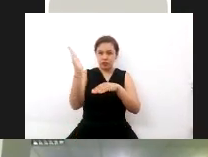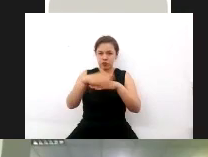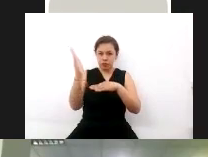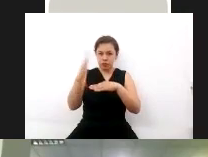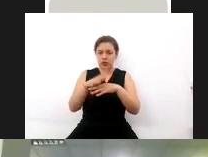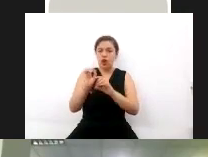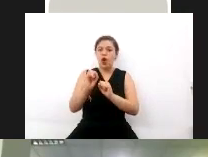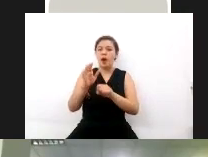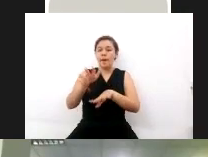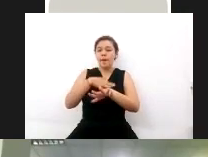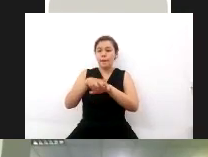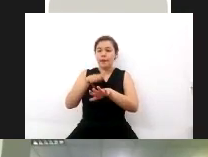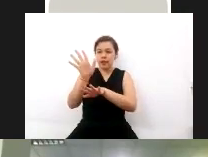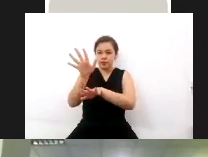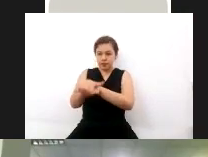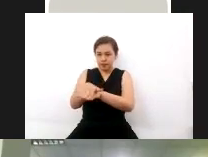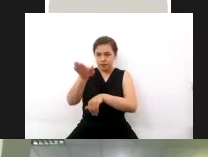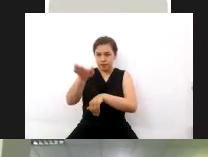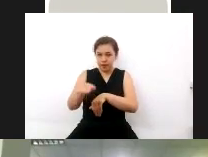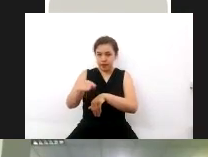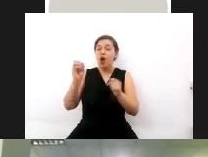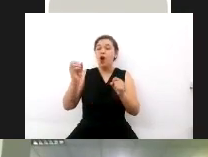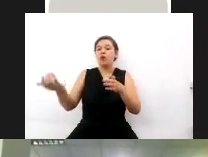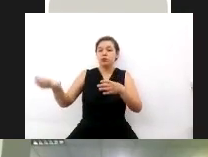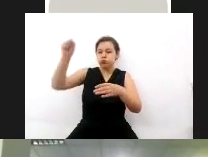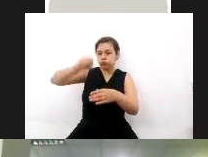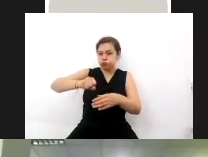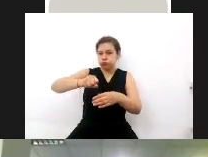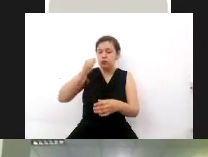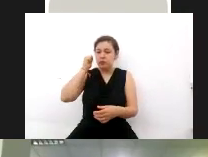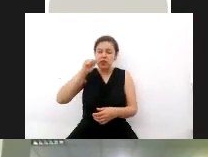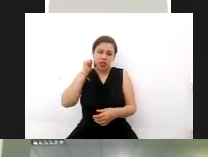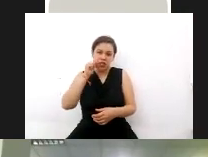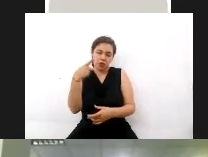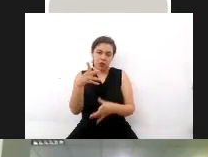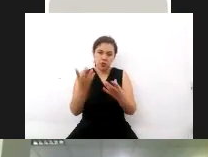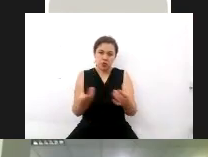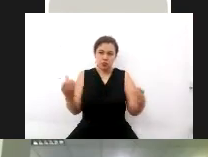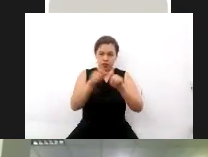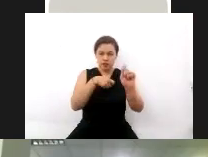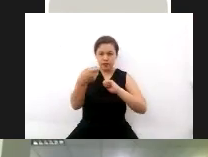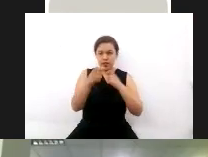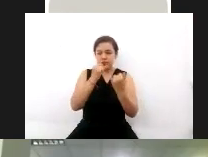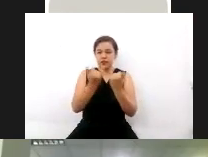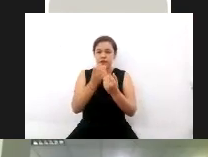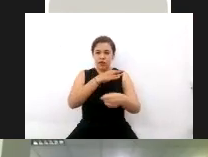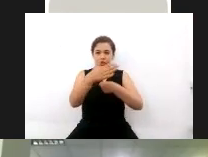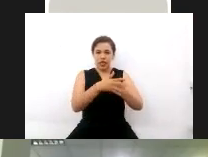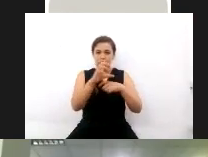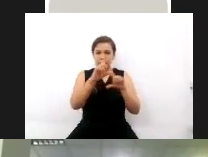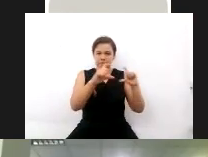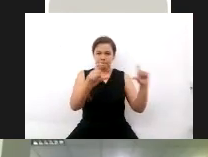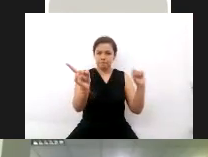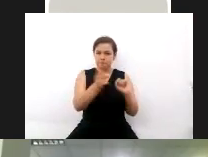pedal o tapa normal, y que estén tapados en todo momento con su bolsa de plástico y señalados.